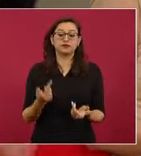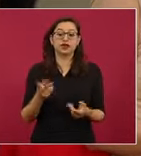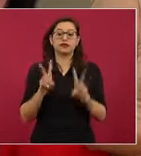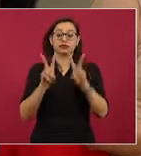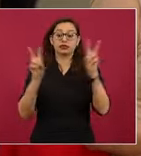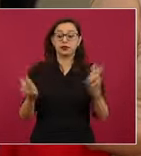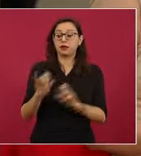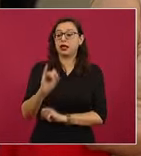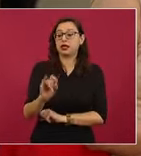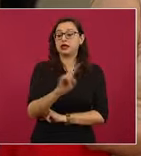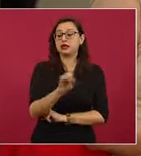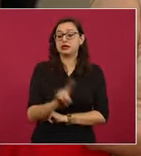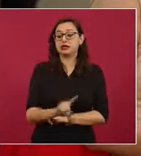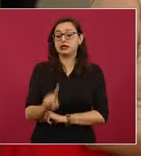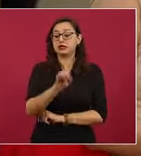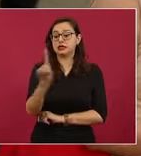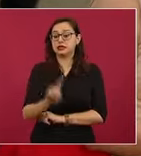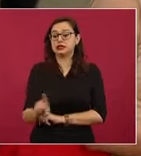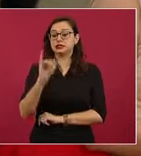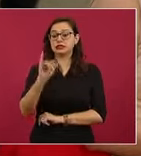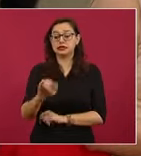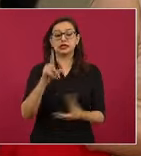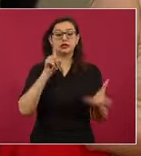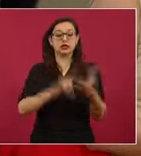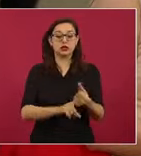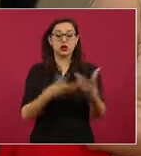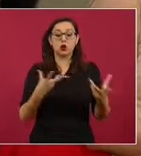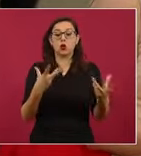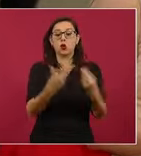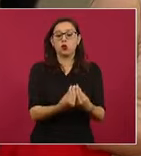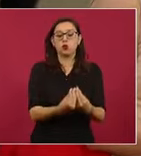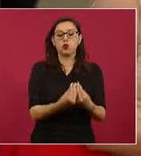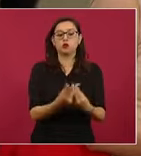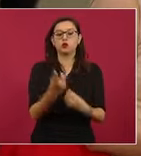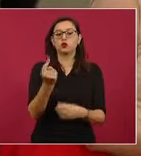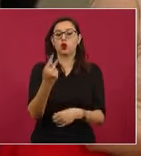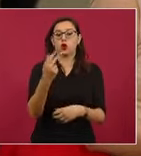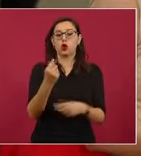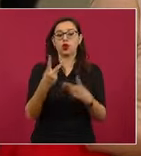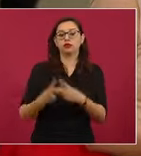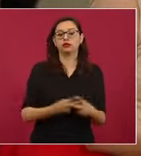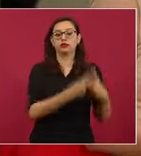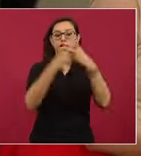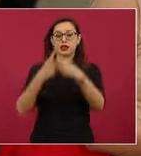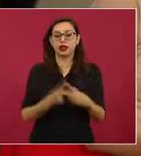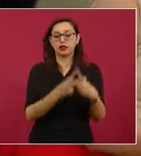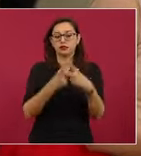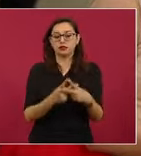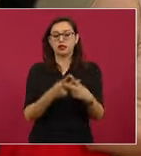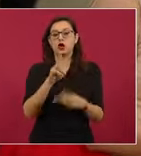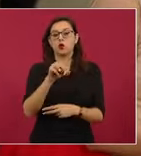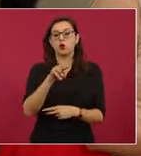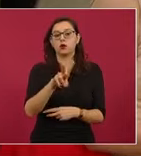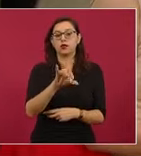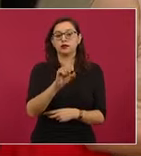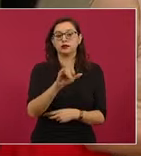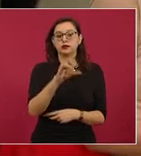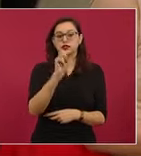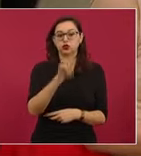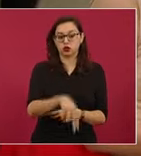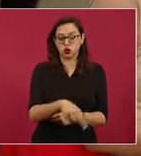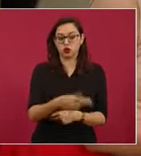tiene un contrato con la empresa Televisa y Univision, ha bloqueado los accesos a este